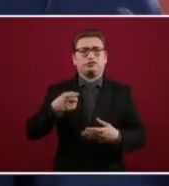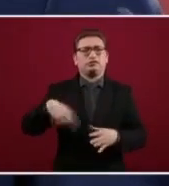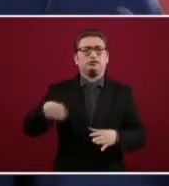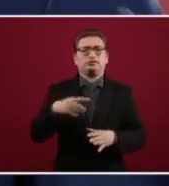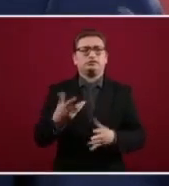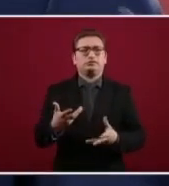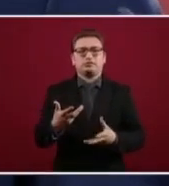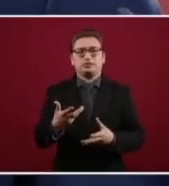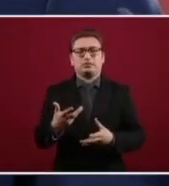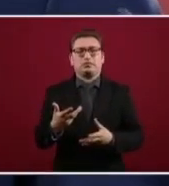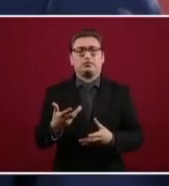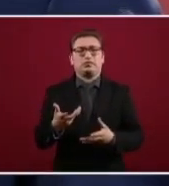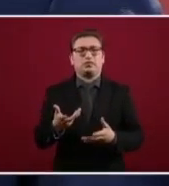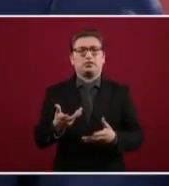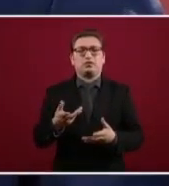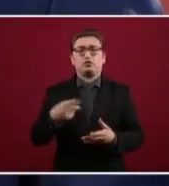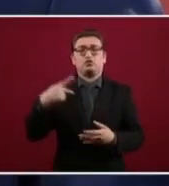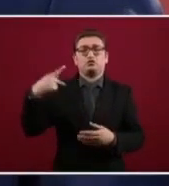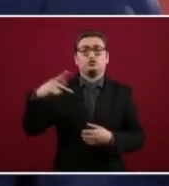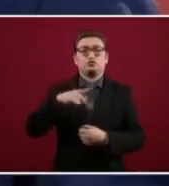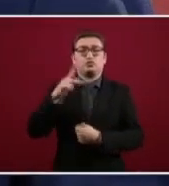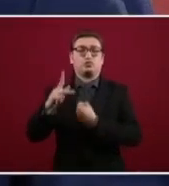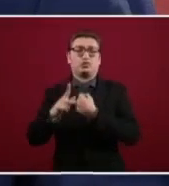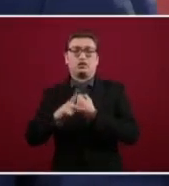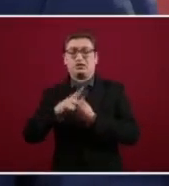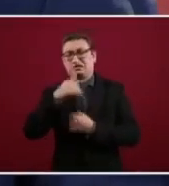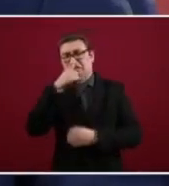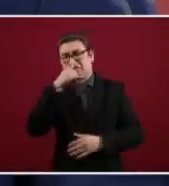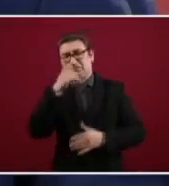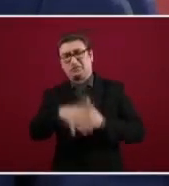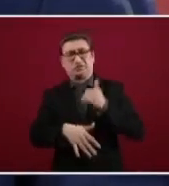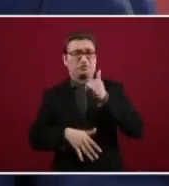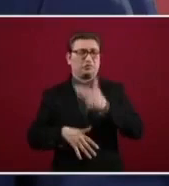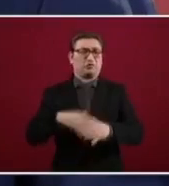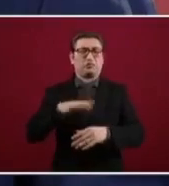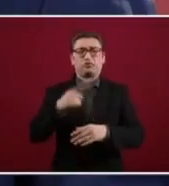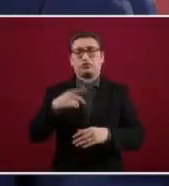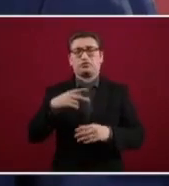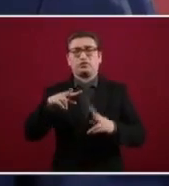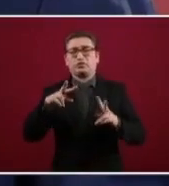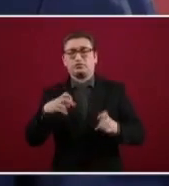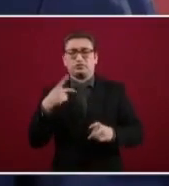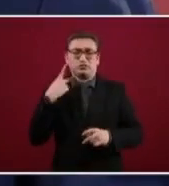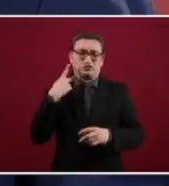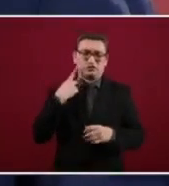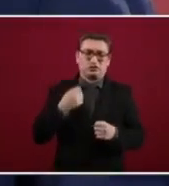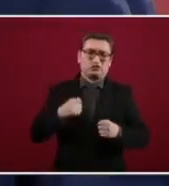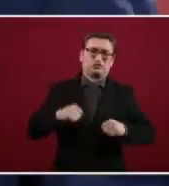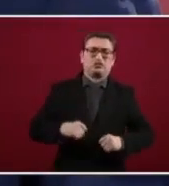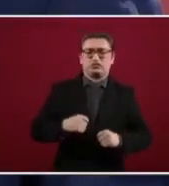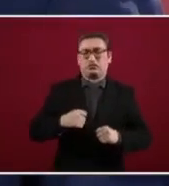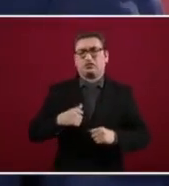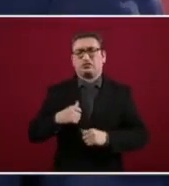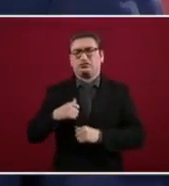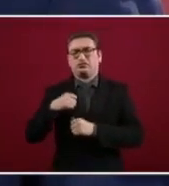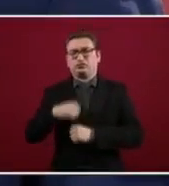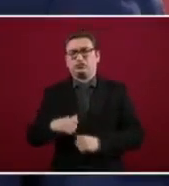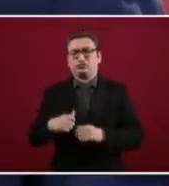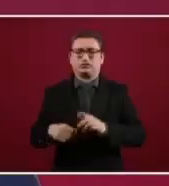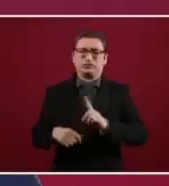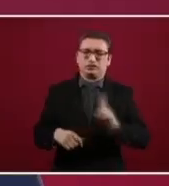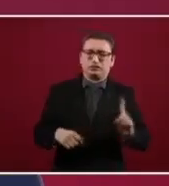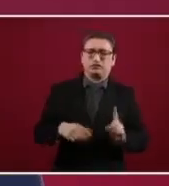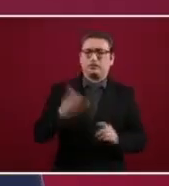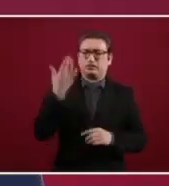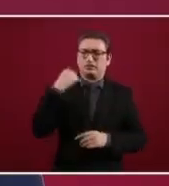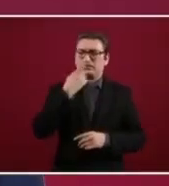han sido repudiados en sus pueblos por aplicar políticas autoritarias o de derecha les